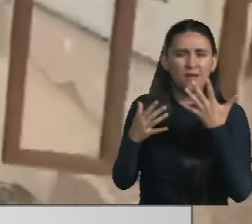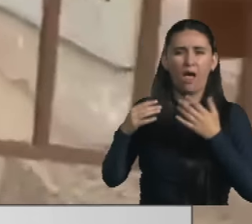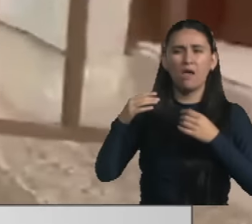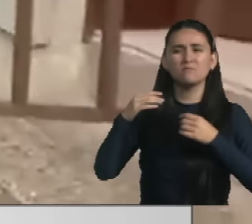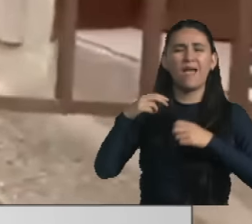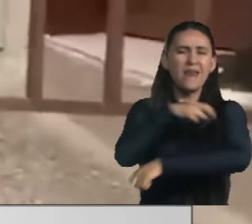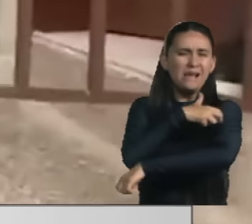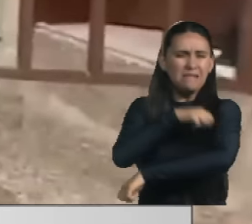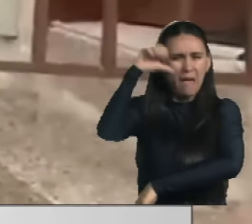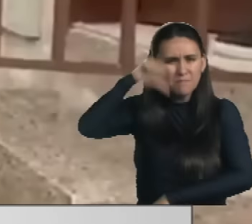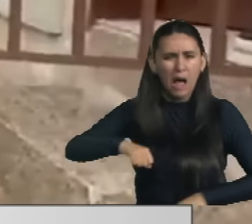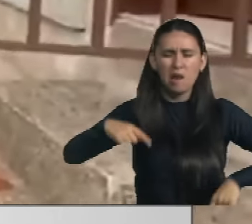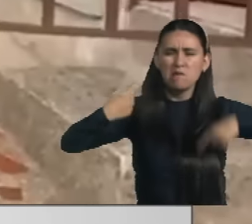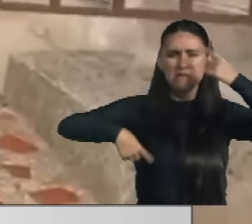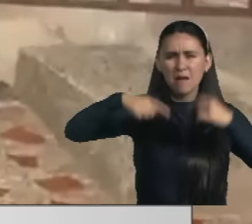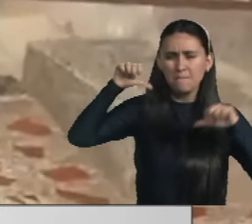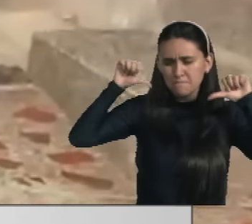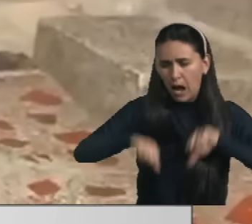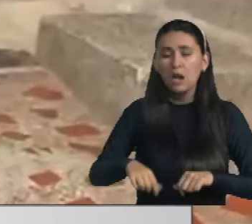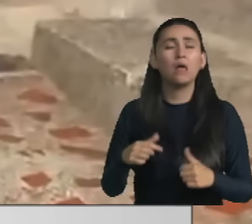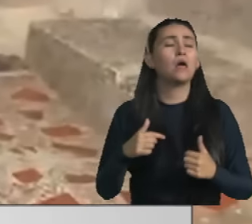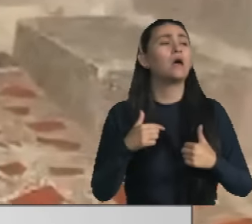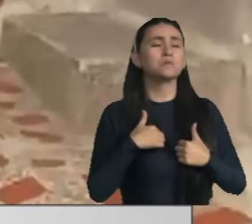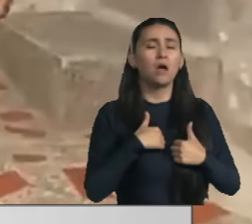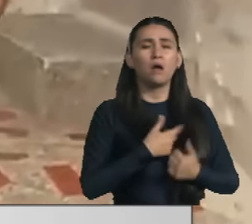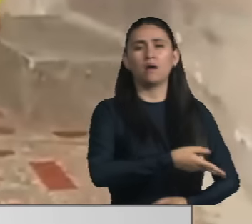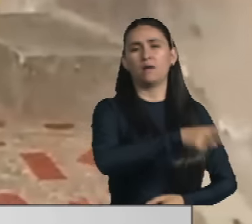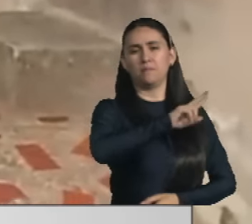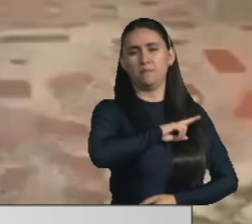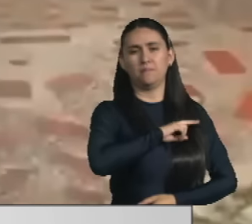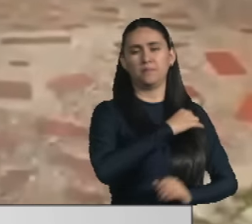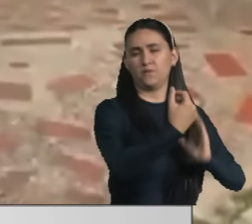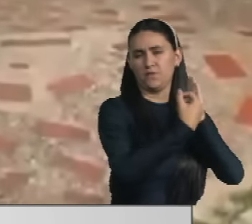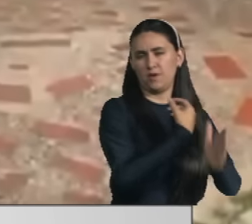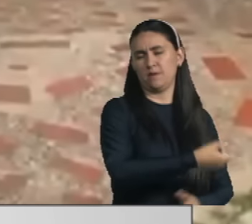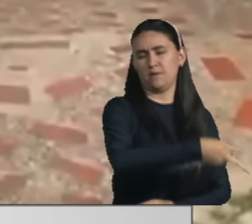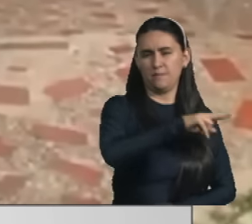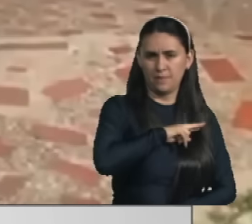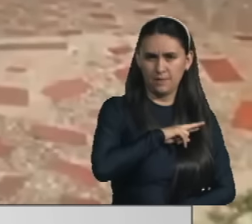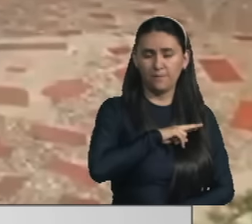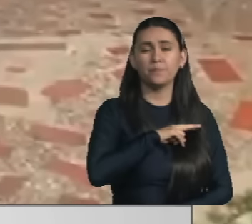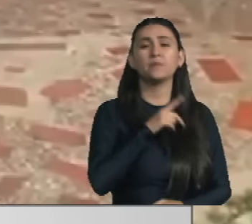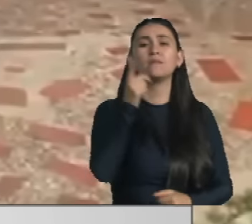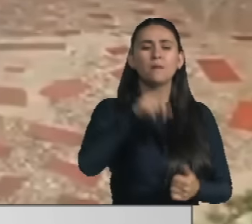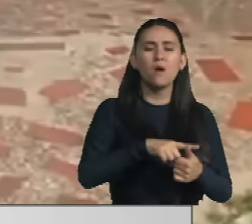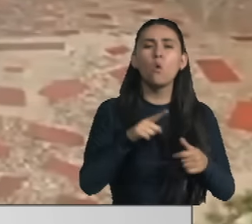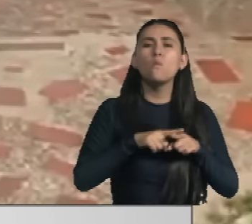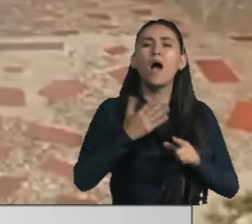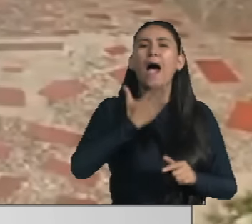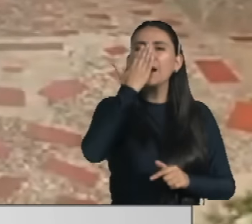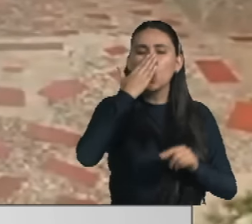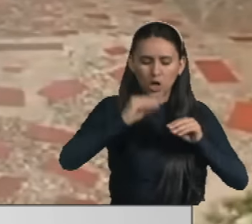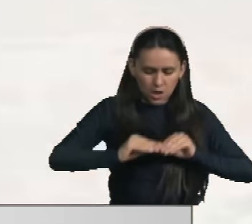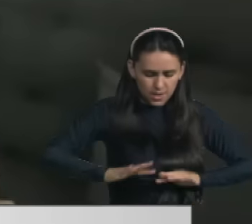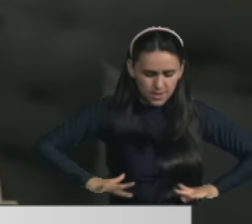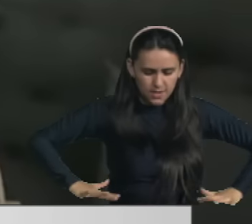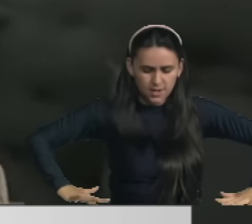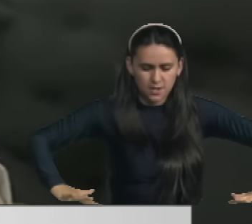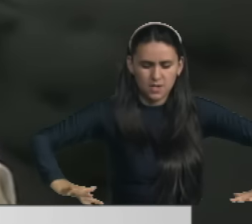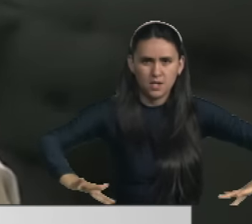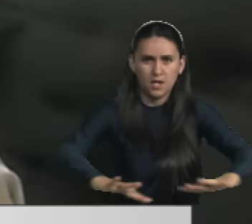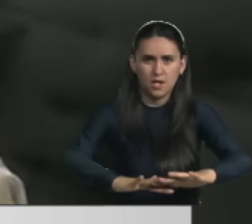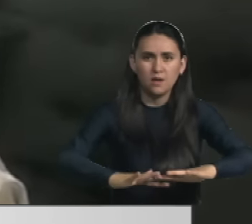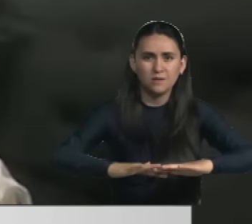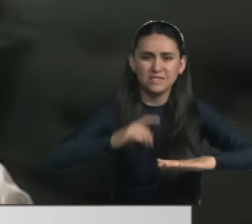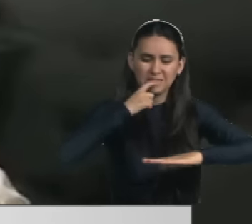pues ahí fue donde abusó pues de mí. Él echó antes un alcohol en el piso y ahí fue donde yo me empecé